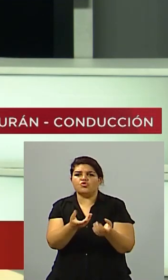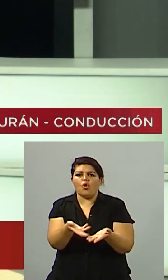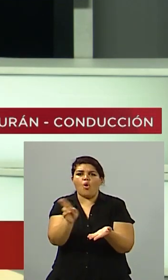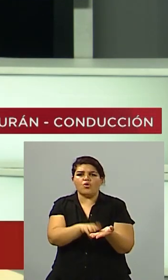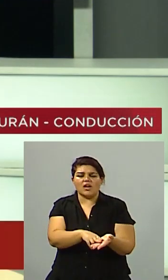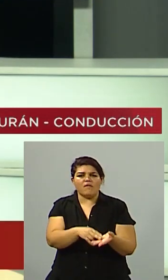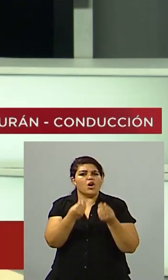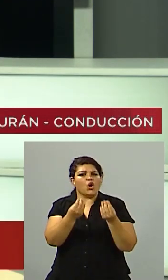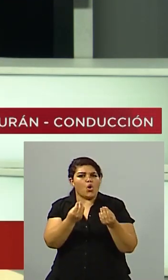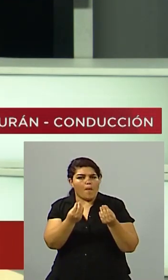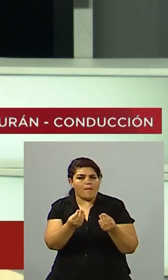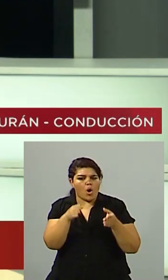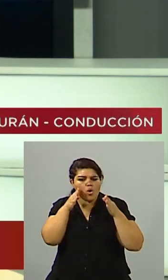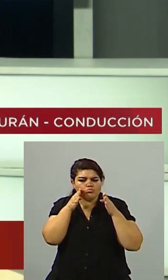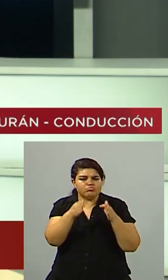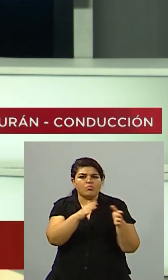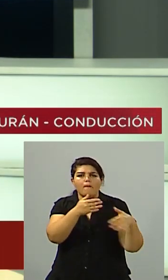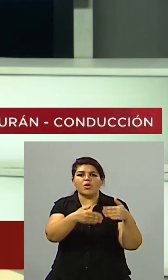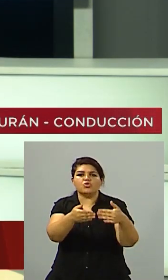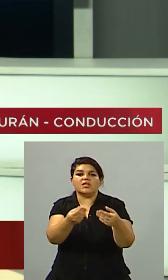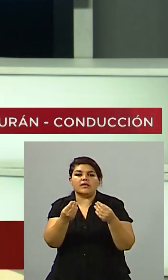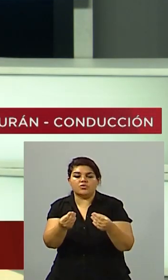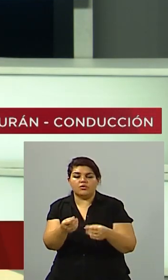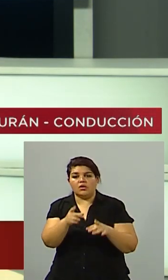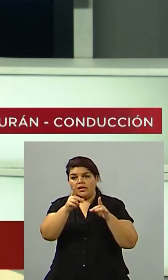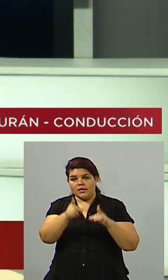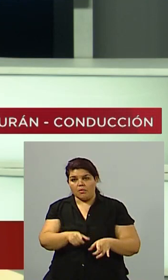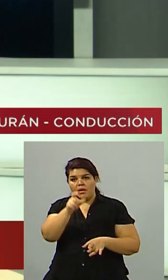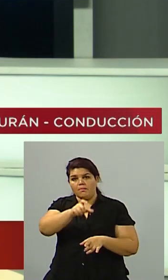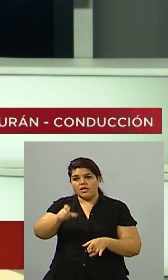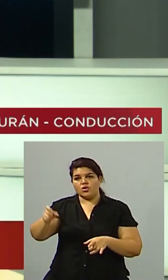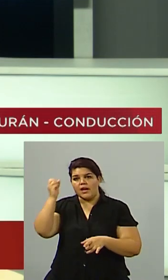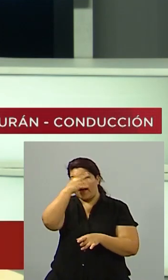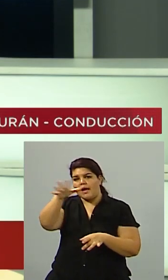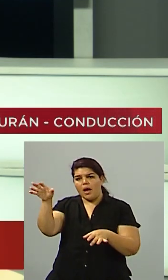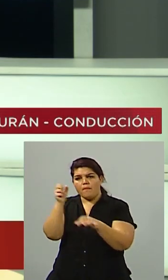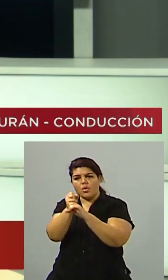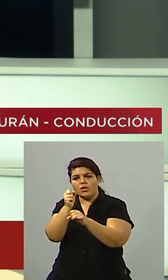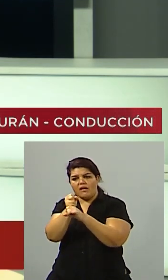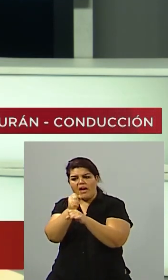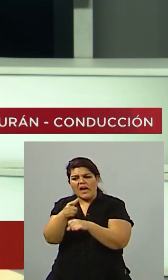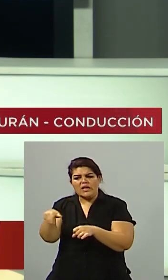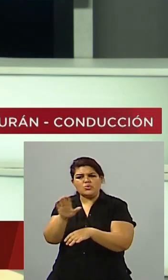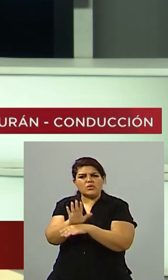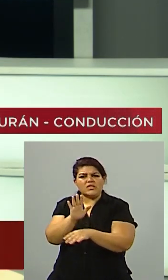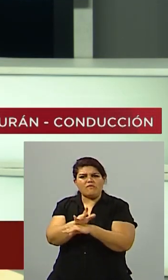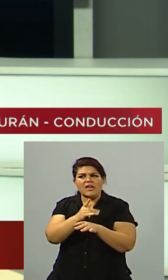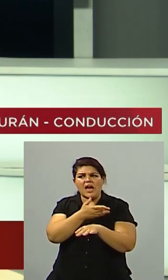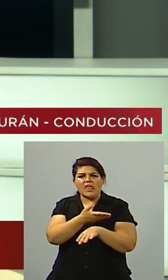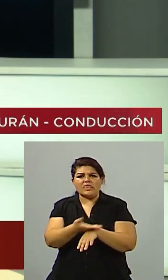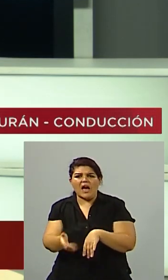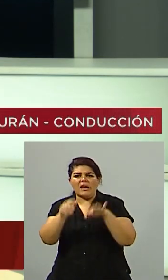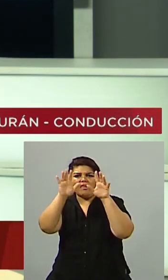del gobierno de la provincia. ¿Qué significa para los productores también tener que padecer una helada tardía? Y también vamos a hablar de cómo